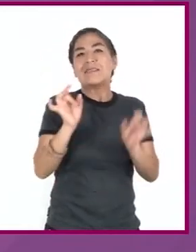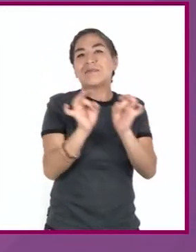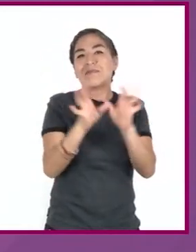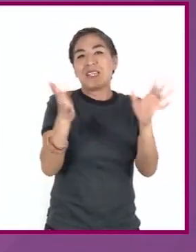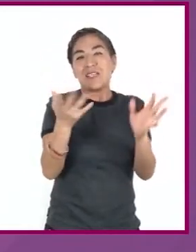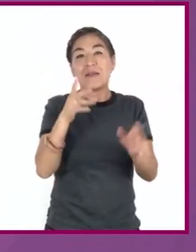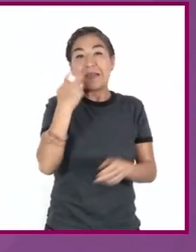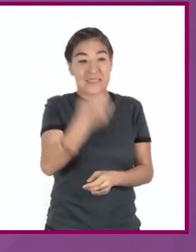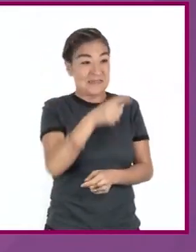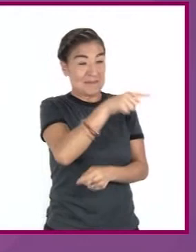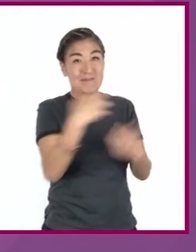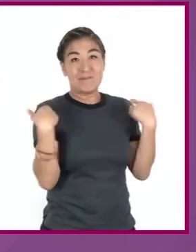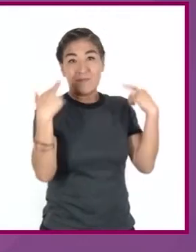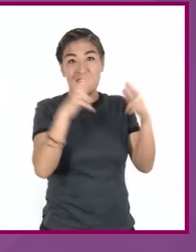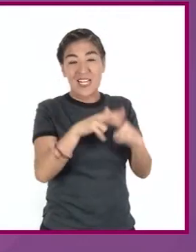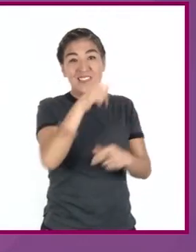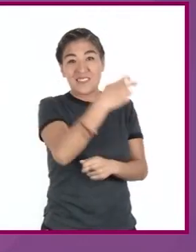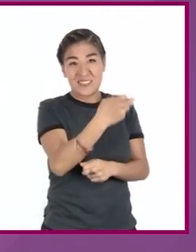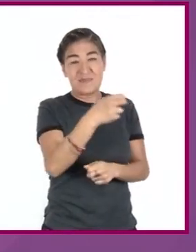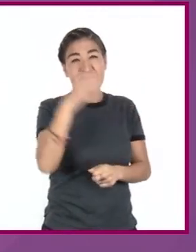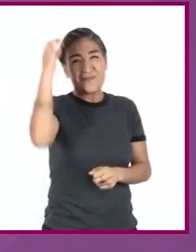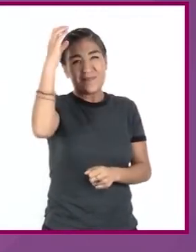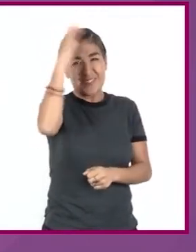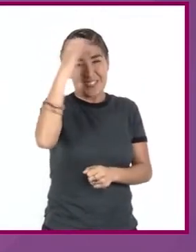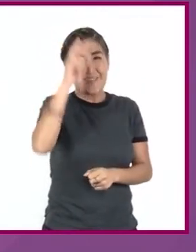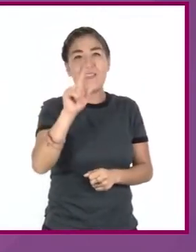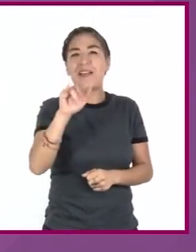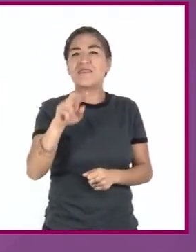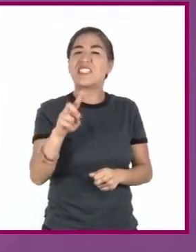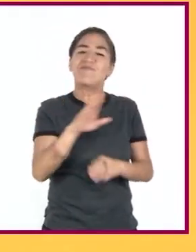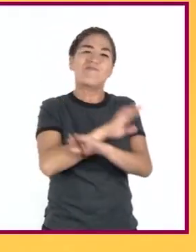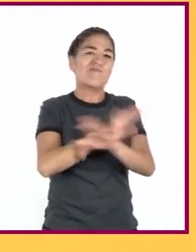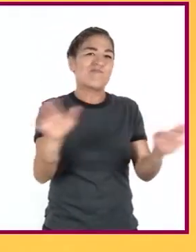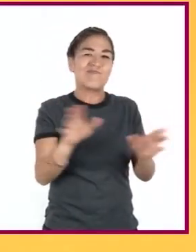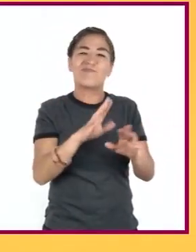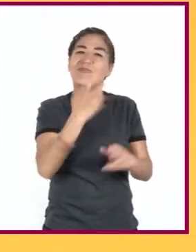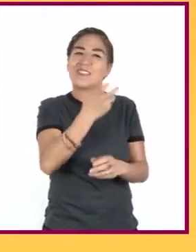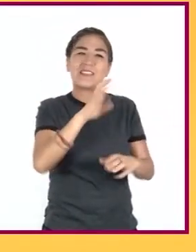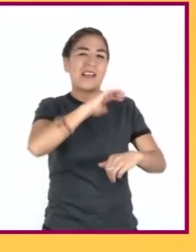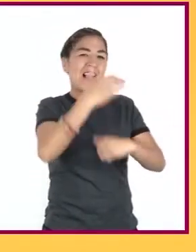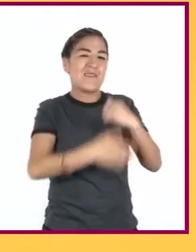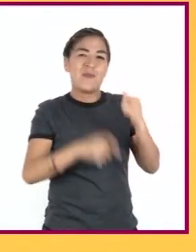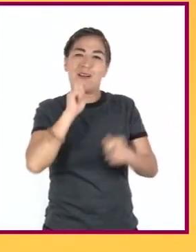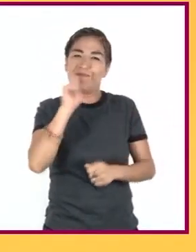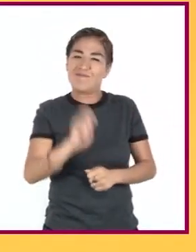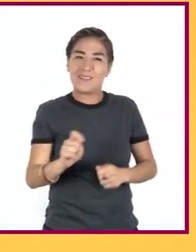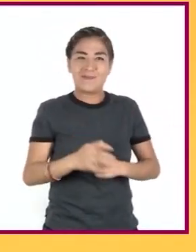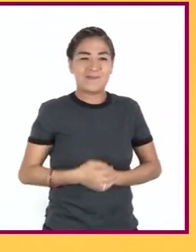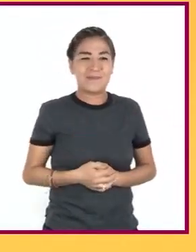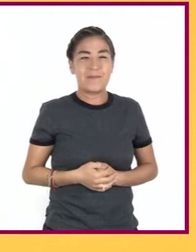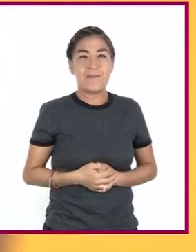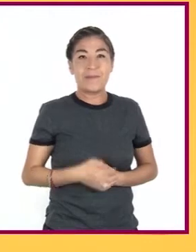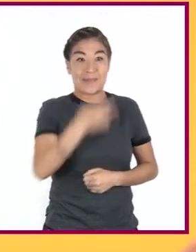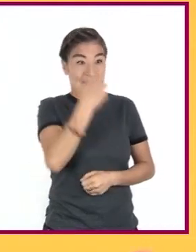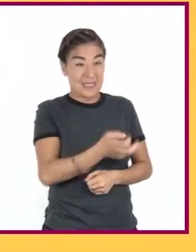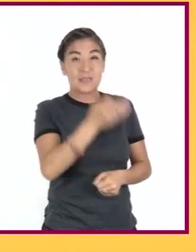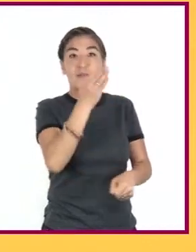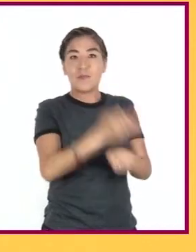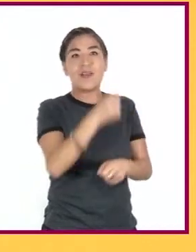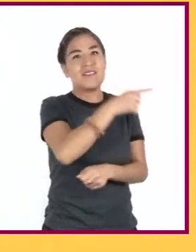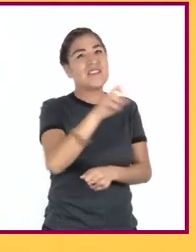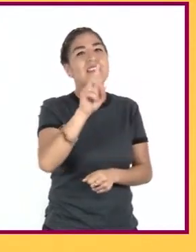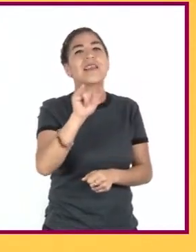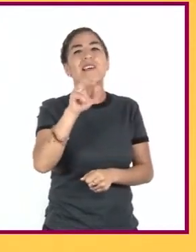Desafortunadamente, mi relación con Davy sí se vio profundamente afectada. Bueno, hasta ese momento era claro que Davy